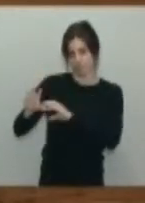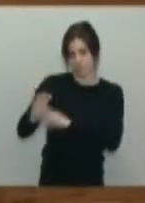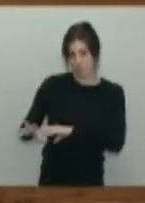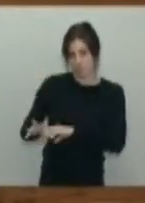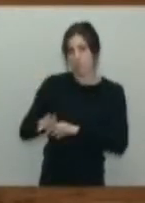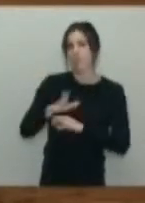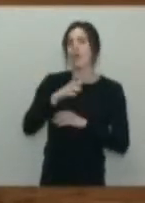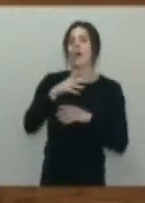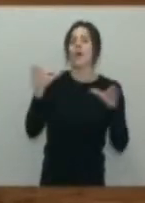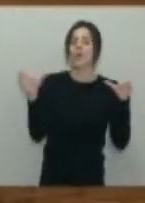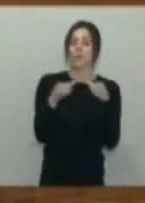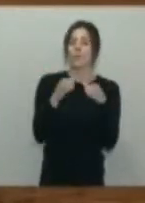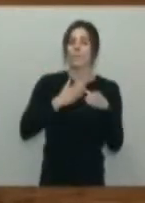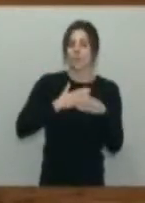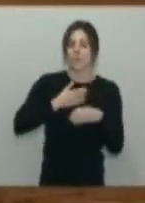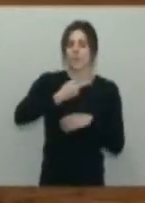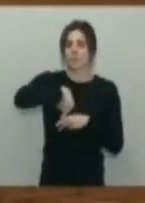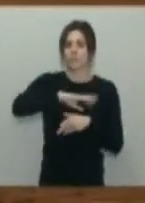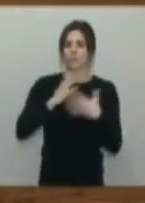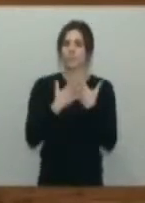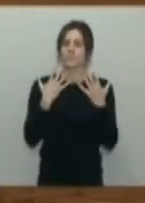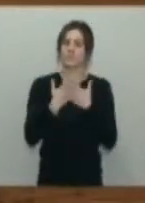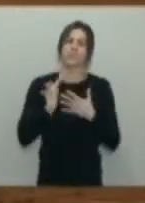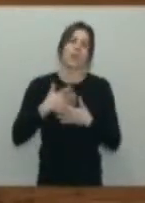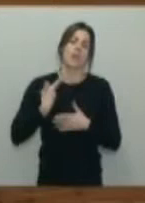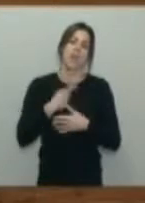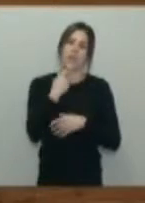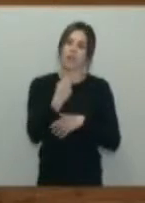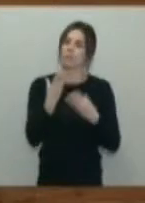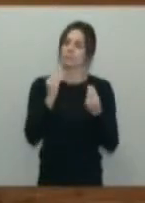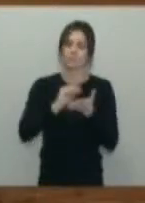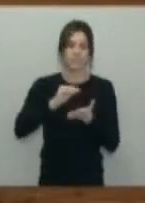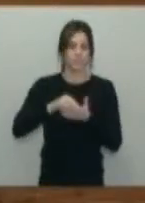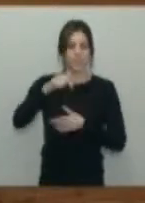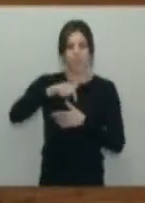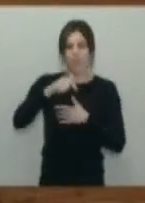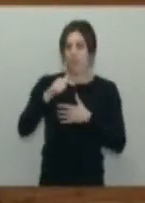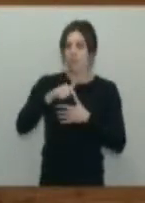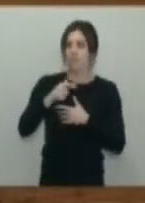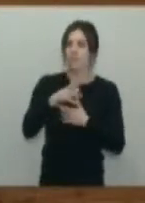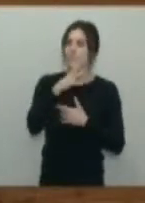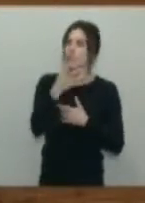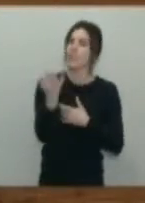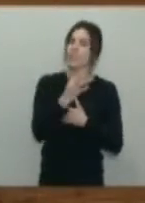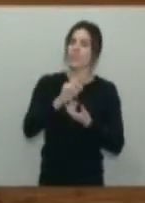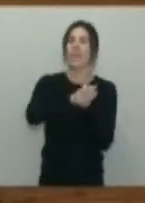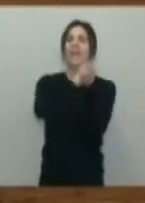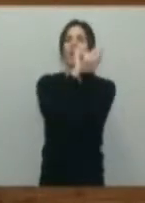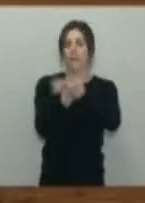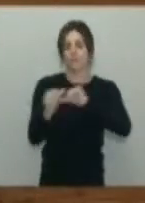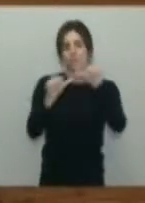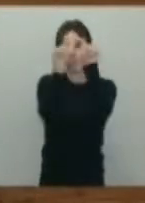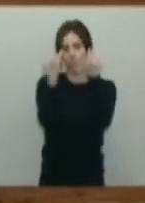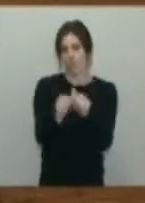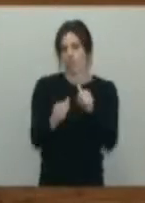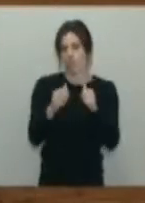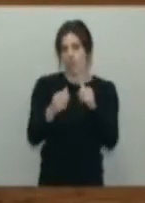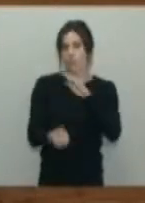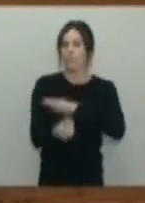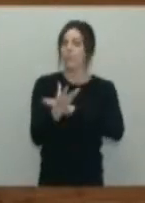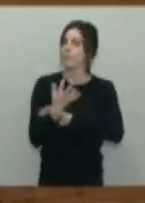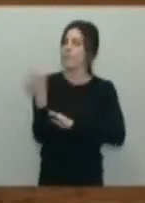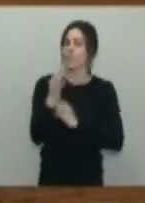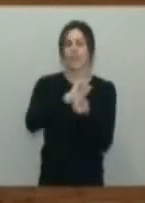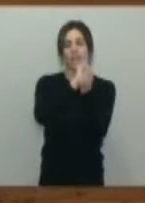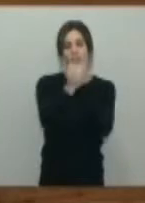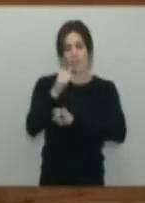Nuestro grupo reiteradamente ha hablado en esta Cámara de la necesidad de realizar un cambio de modelo productivo en Asturias. Necesitamos